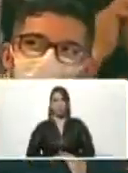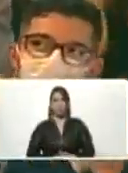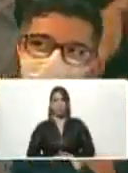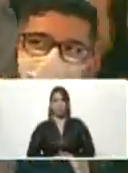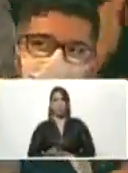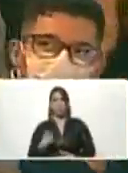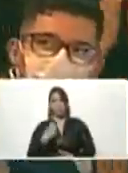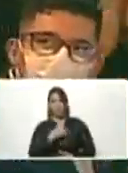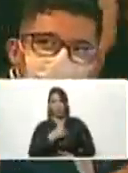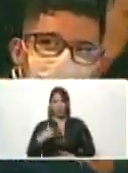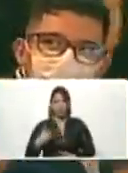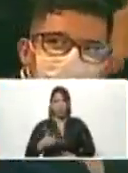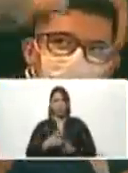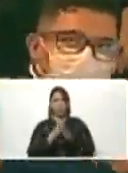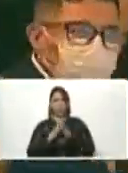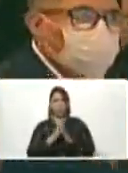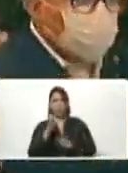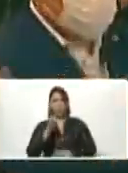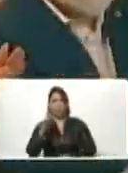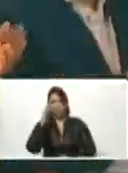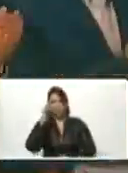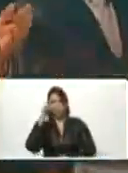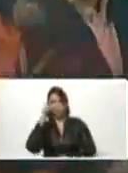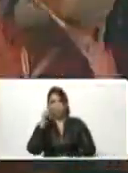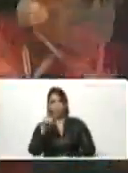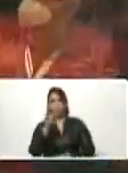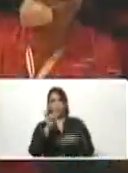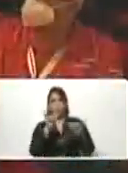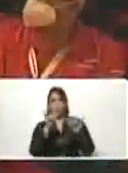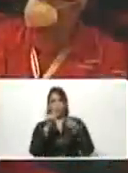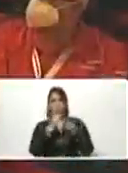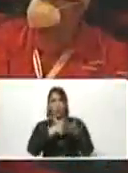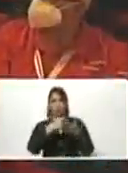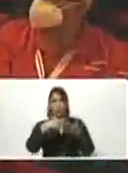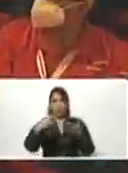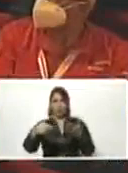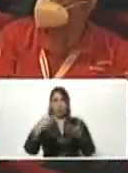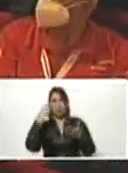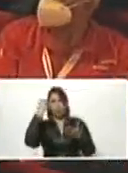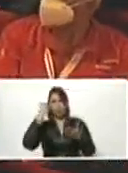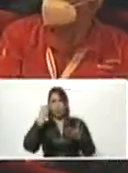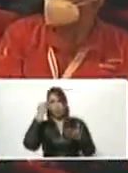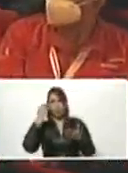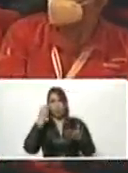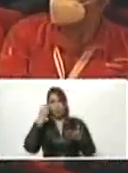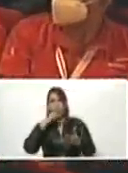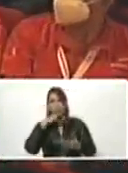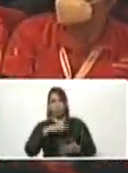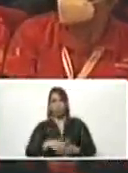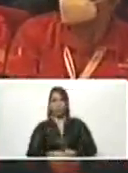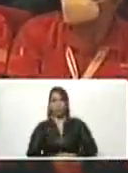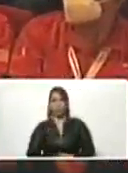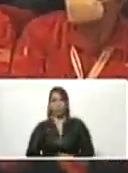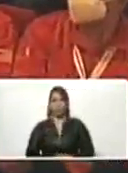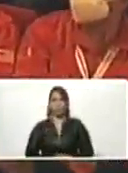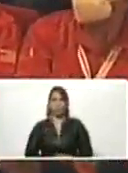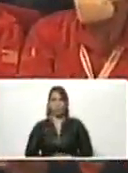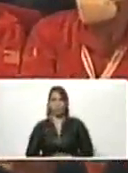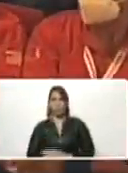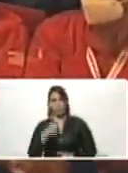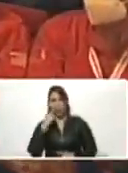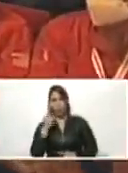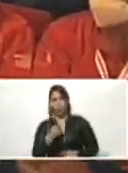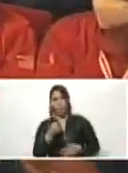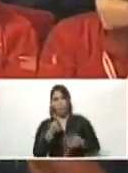Yo quisiera, Ernesto, tú que eres escritor, pensador, historiador, hombre de